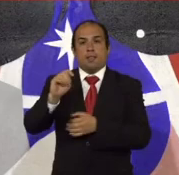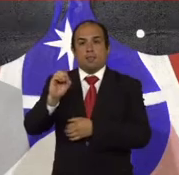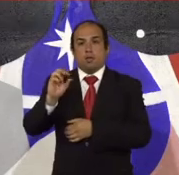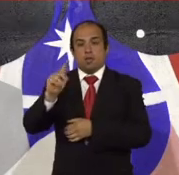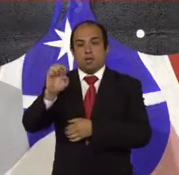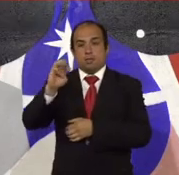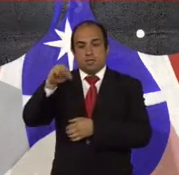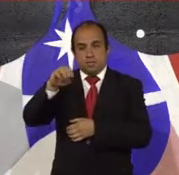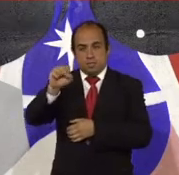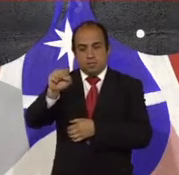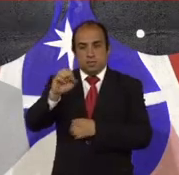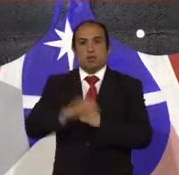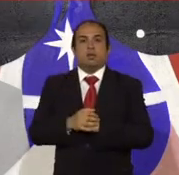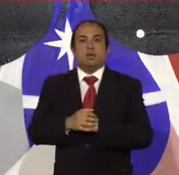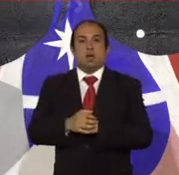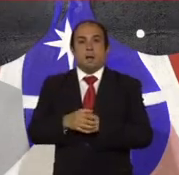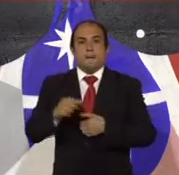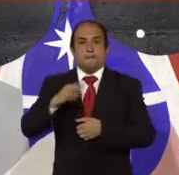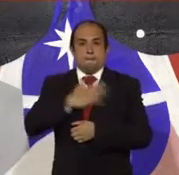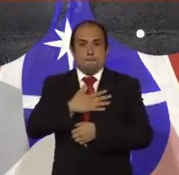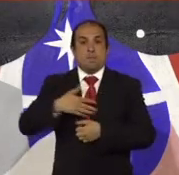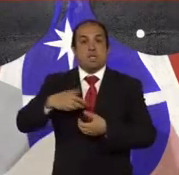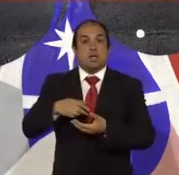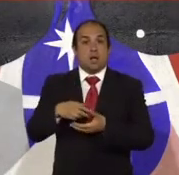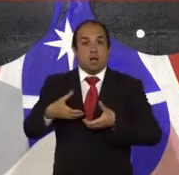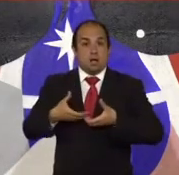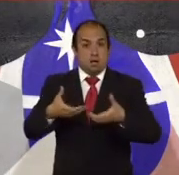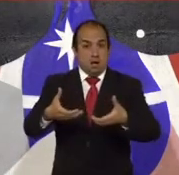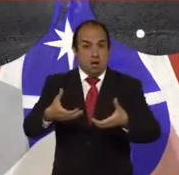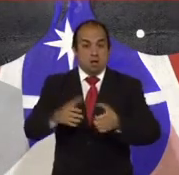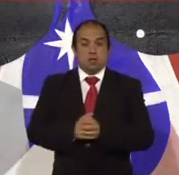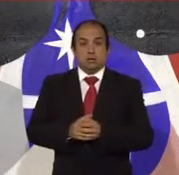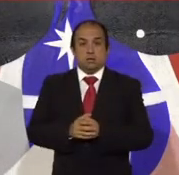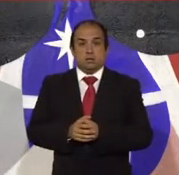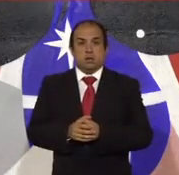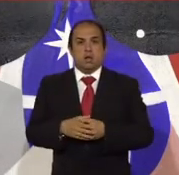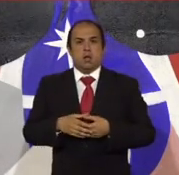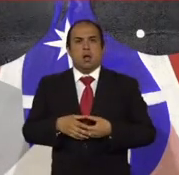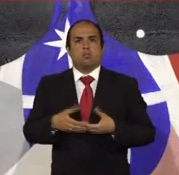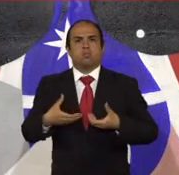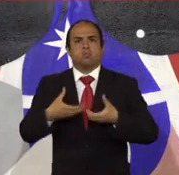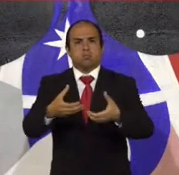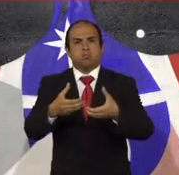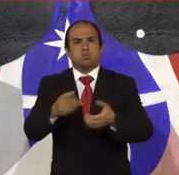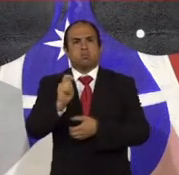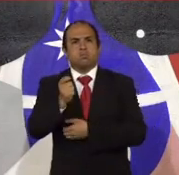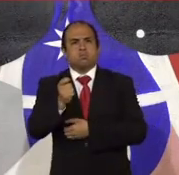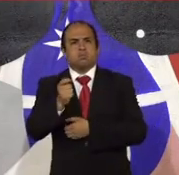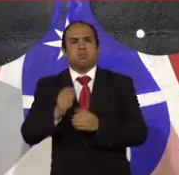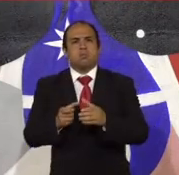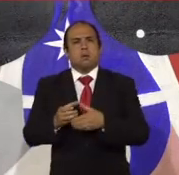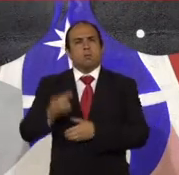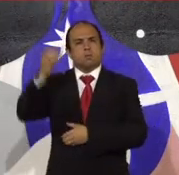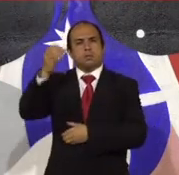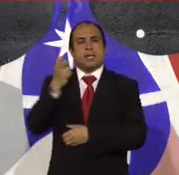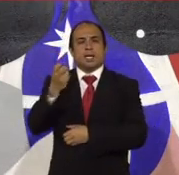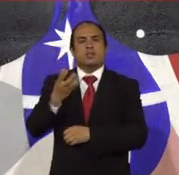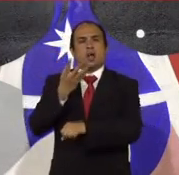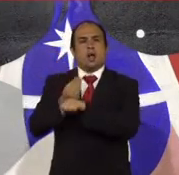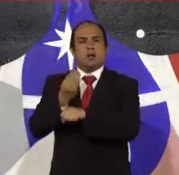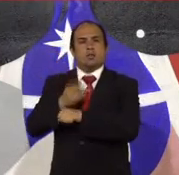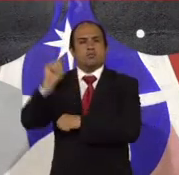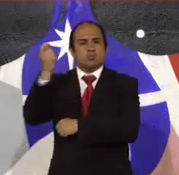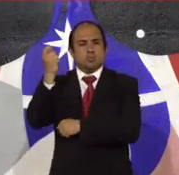tótems de mi calle al C5 de Ciudad de México. Los tótems de mi calle son estos arreglos tecnológicos que